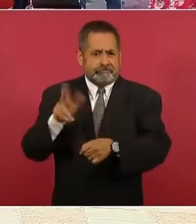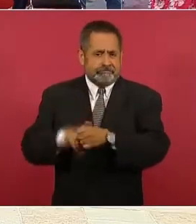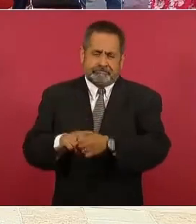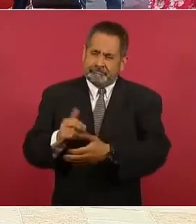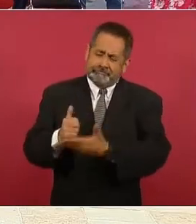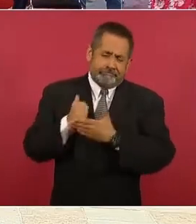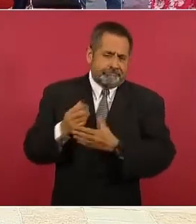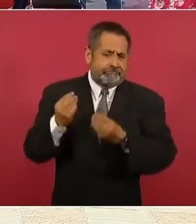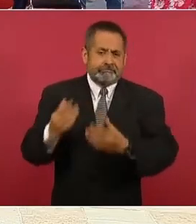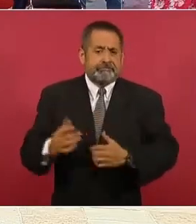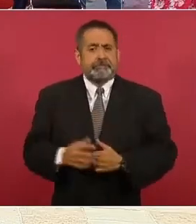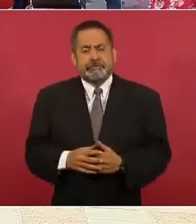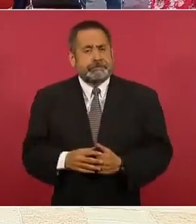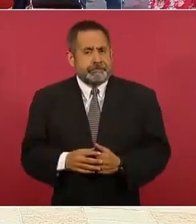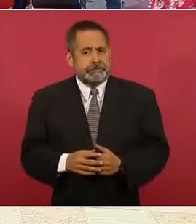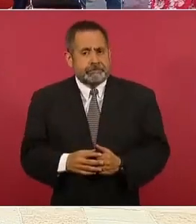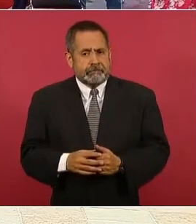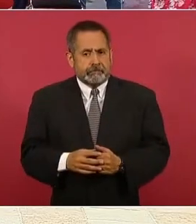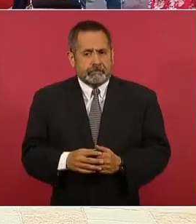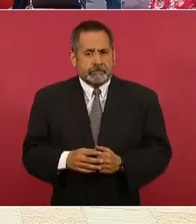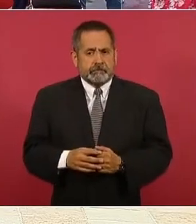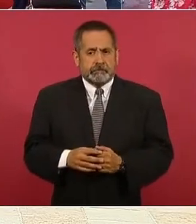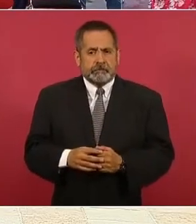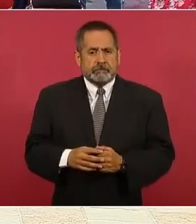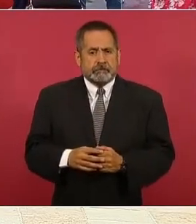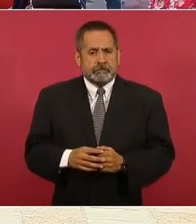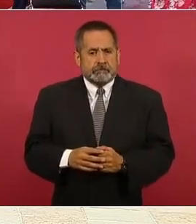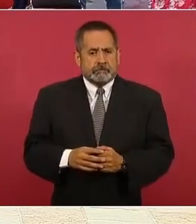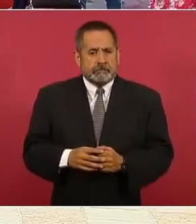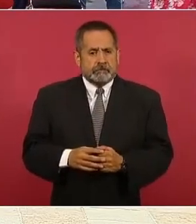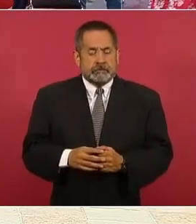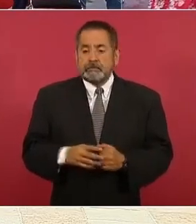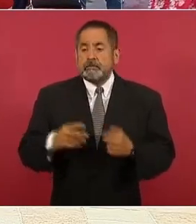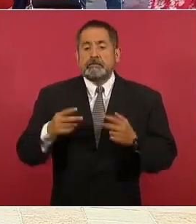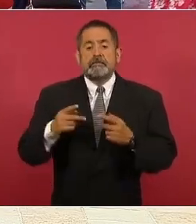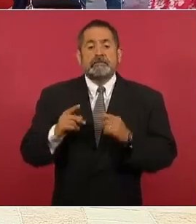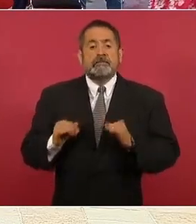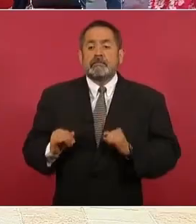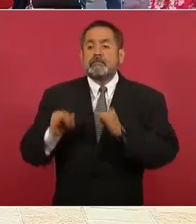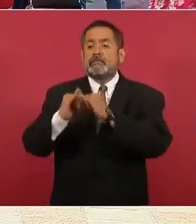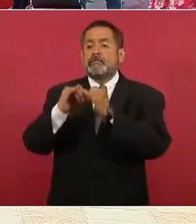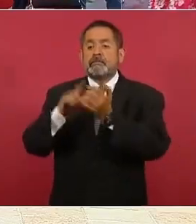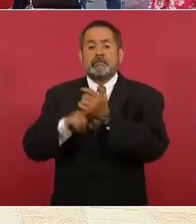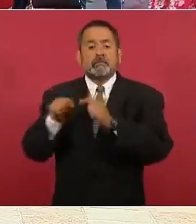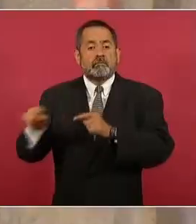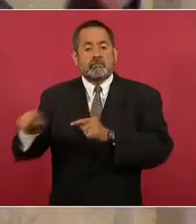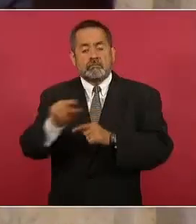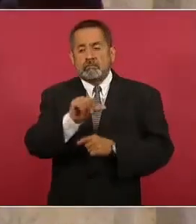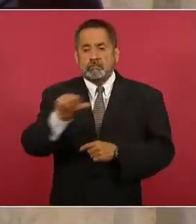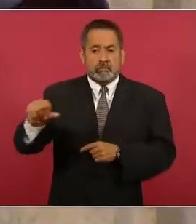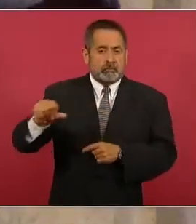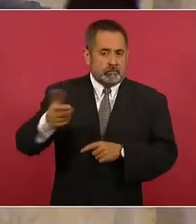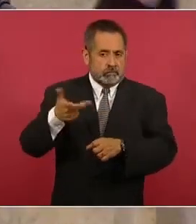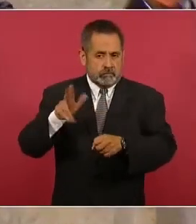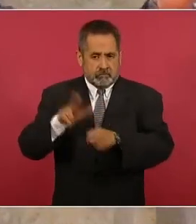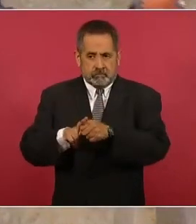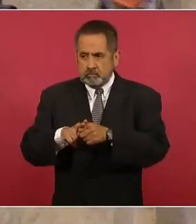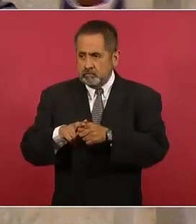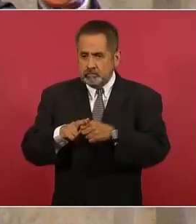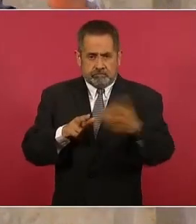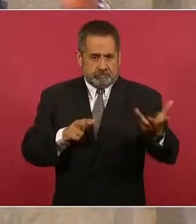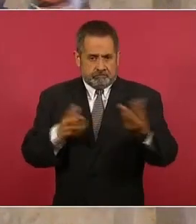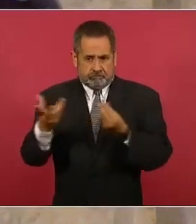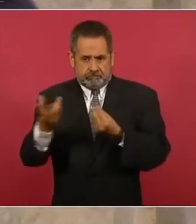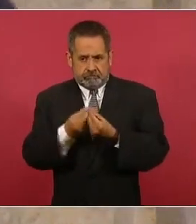nos ayudaron todas las dependencias del sector salud, nos unimos,